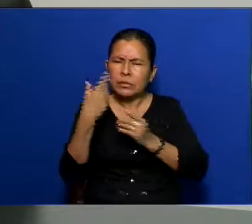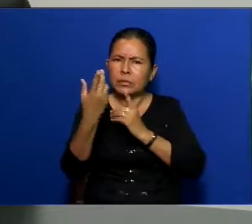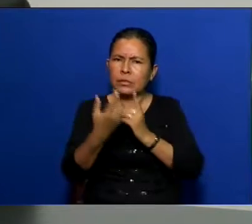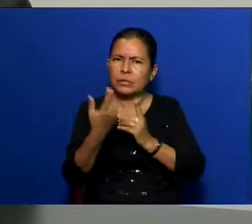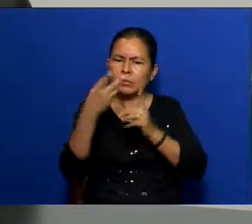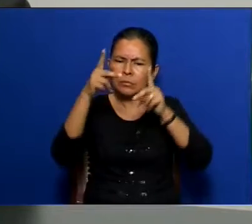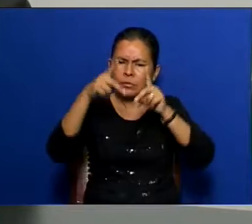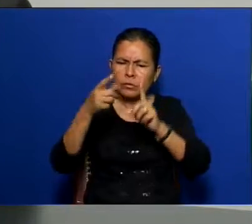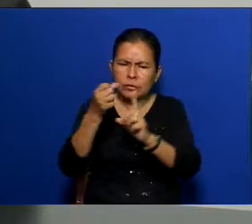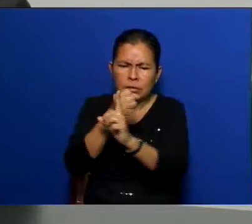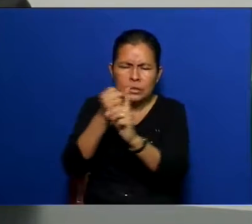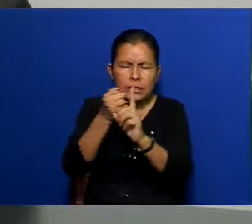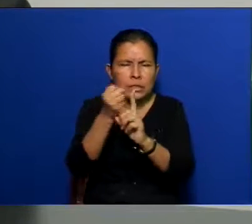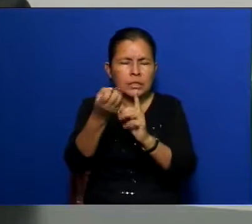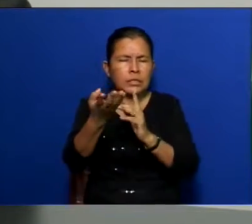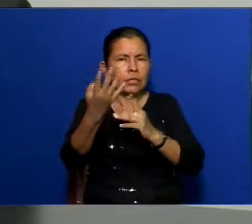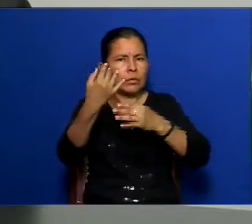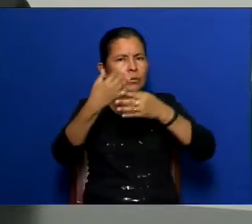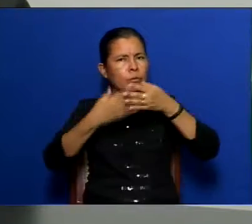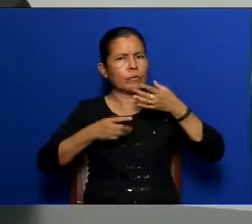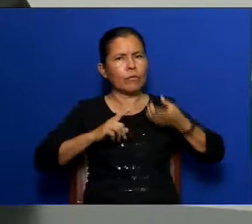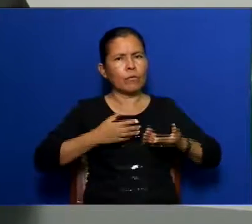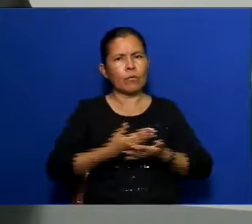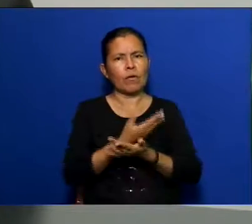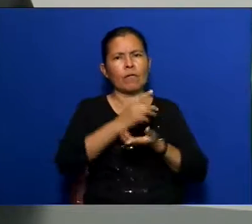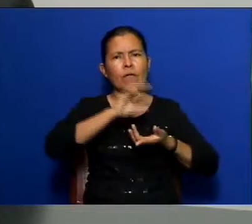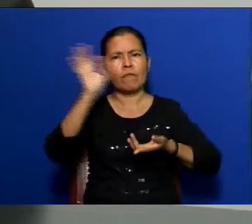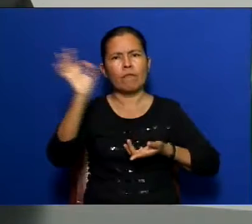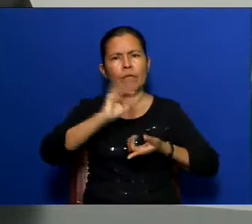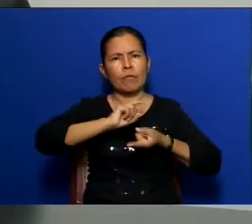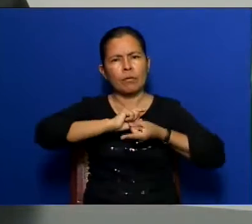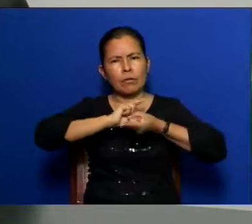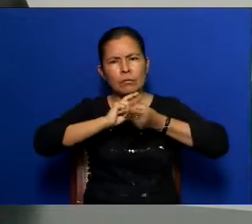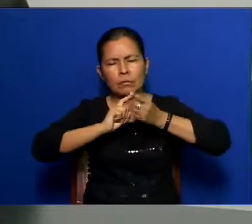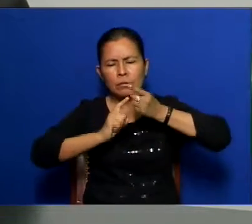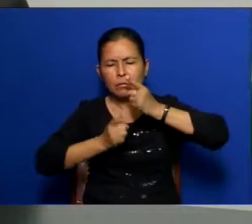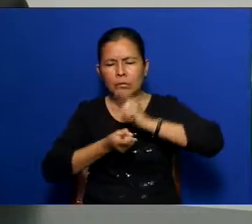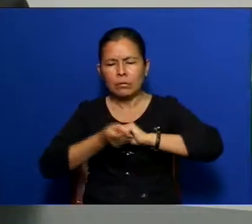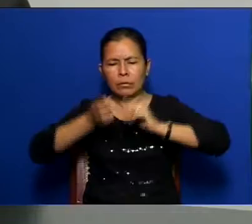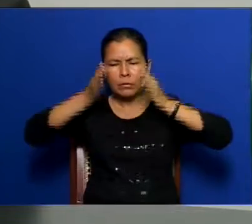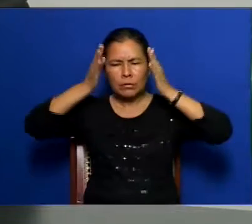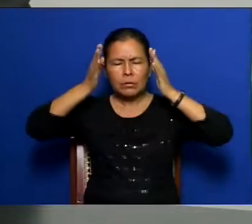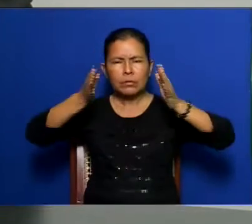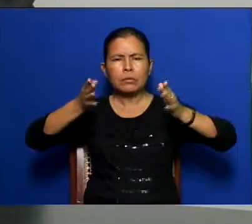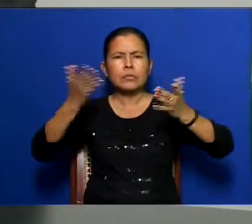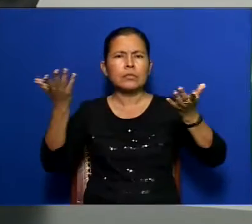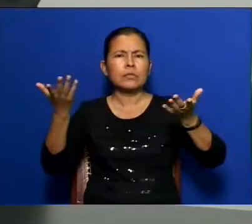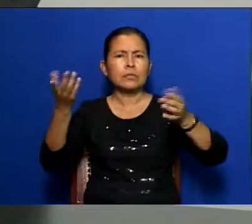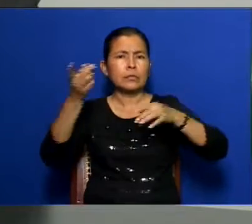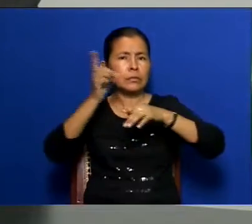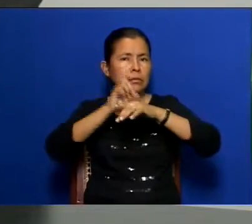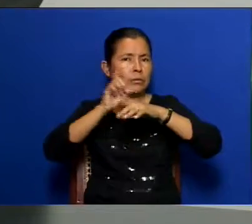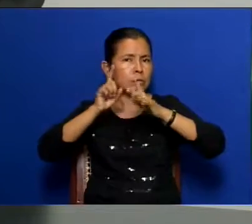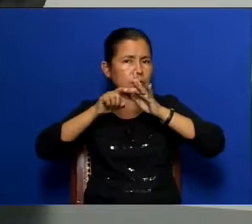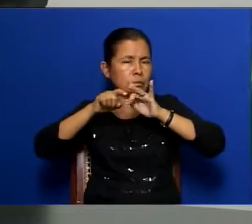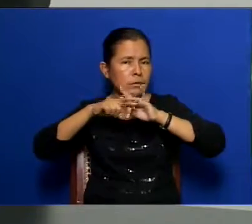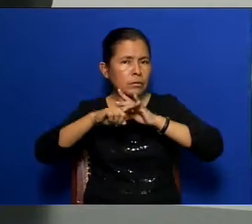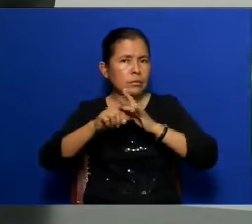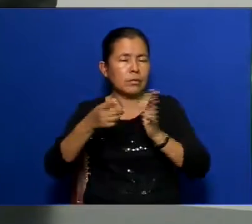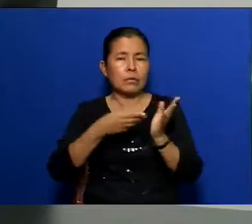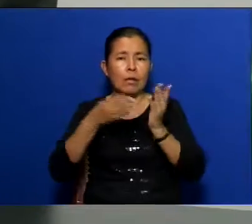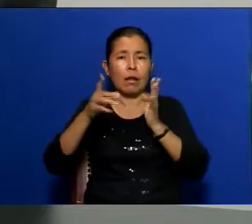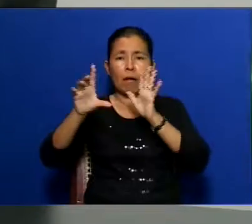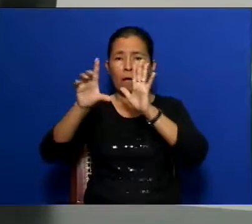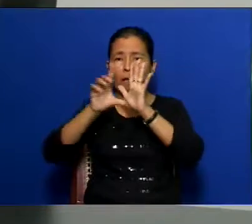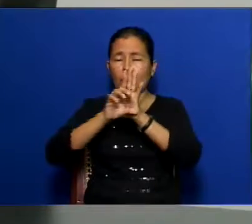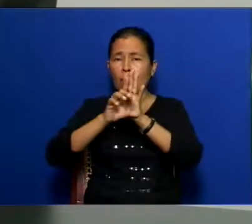prácticamente todo el abordaje que nosotros hacíamos desde el punto de vista médico-legal. Antes de que se hicieran